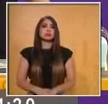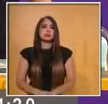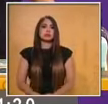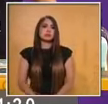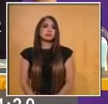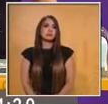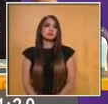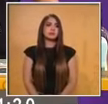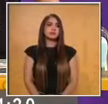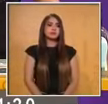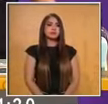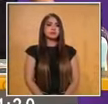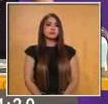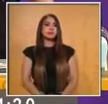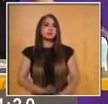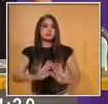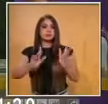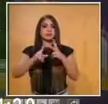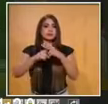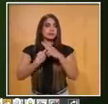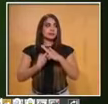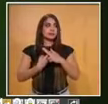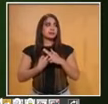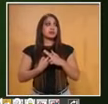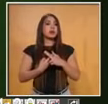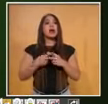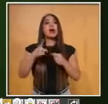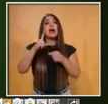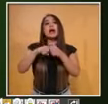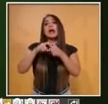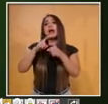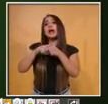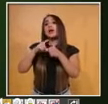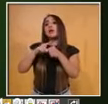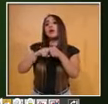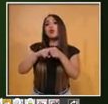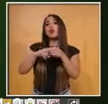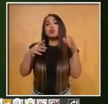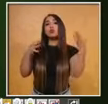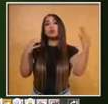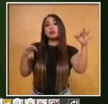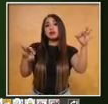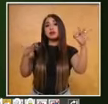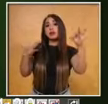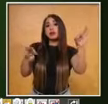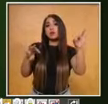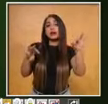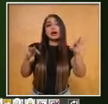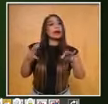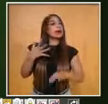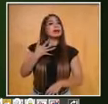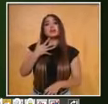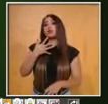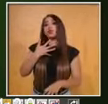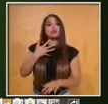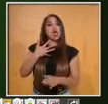el entero. Iniciamos. ¿De qué color es la hoja que no está dividida en